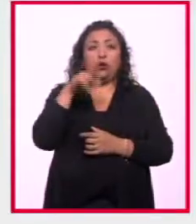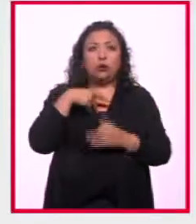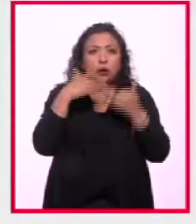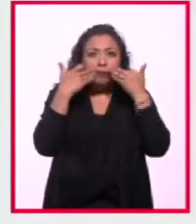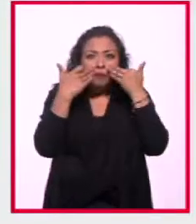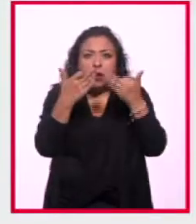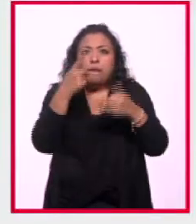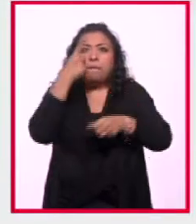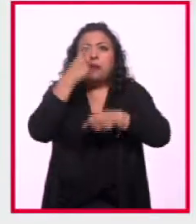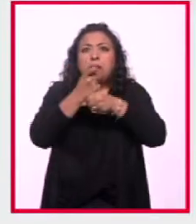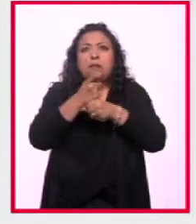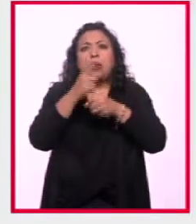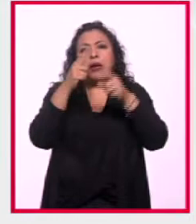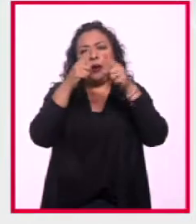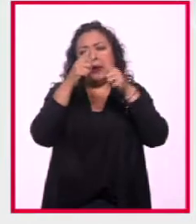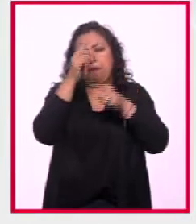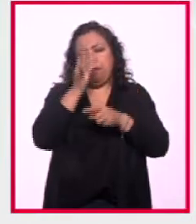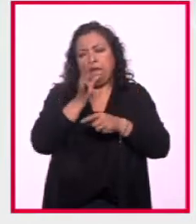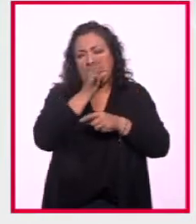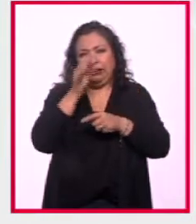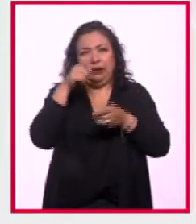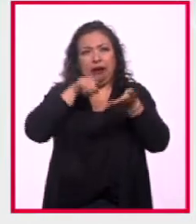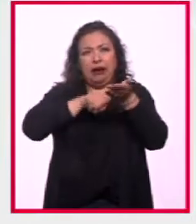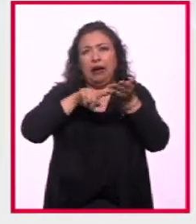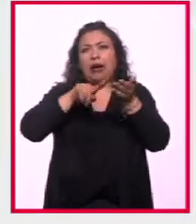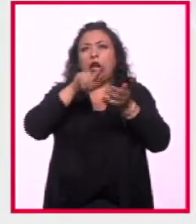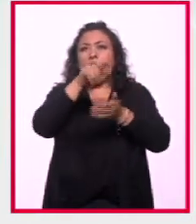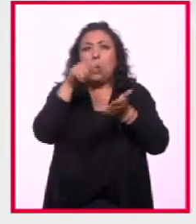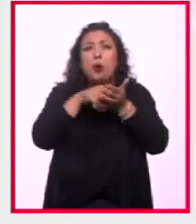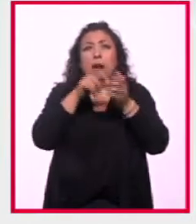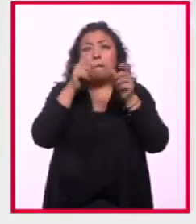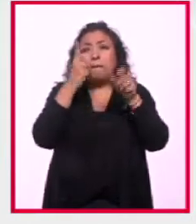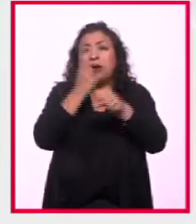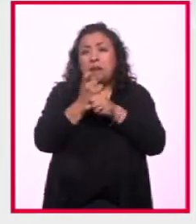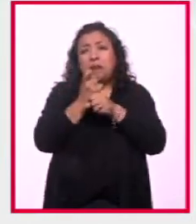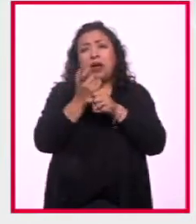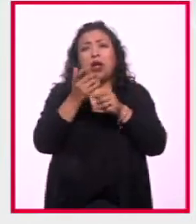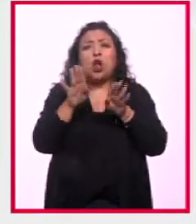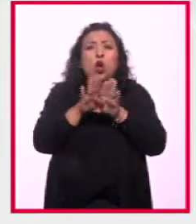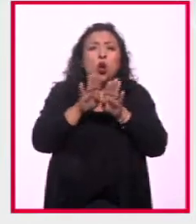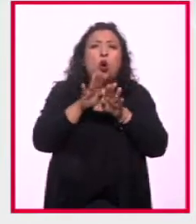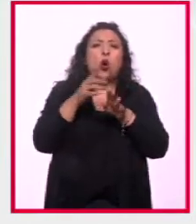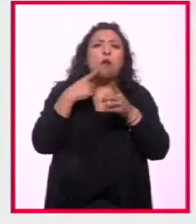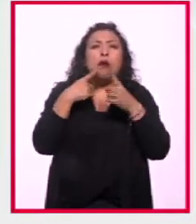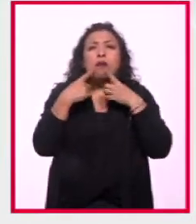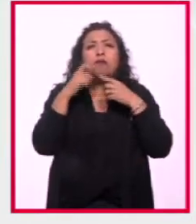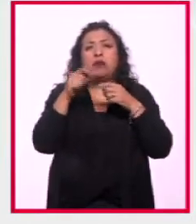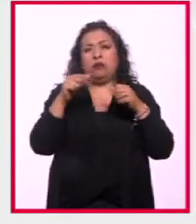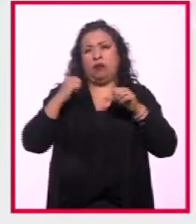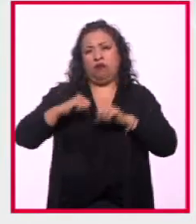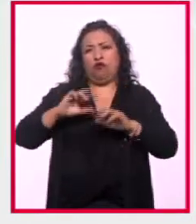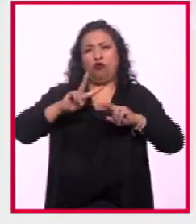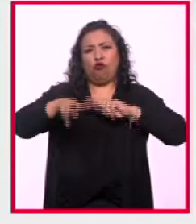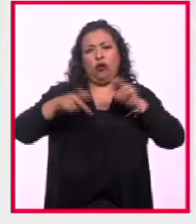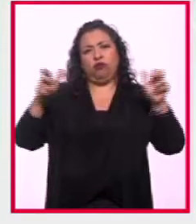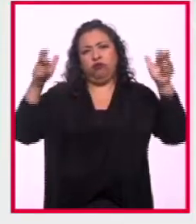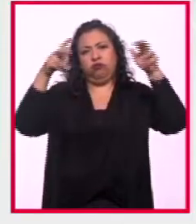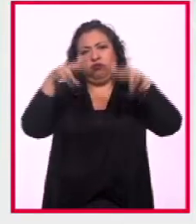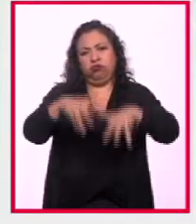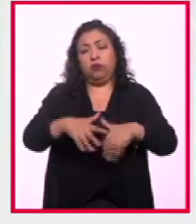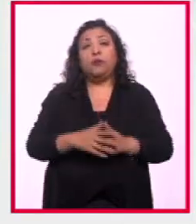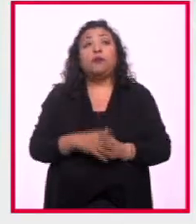de la primera misa celebrada en ese lugar el primer cabildo y las autoridades que asistieron a este momento histórico